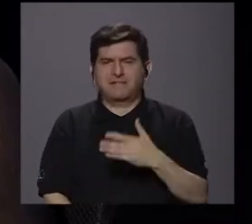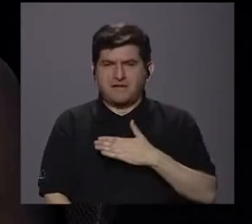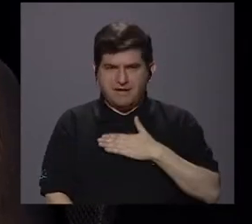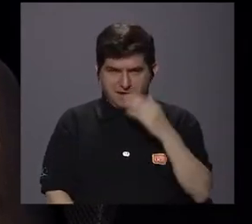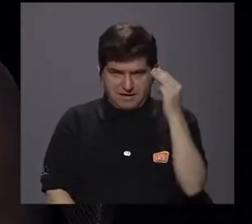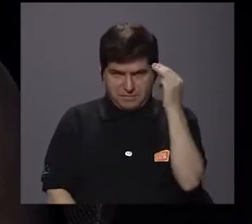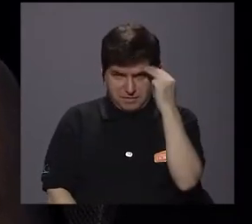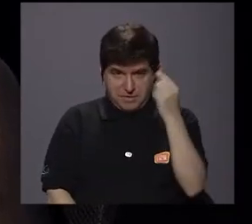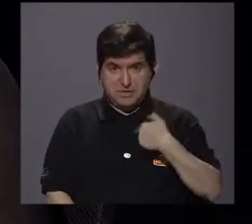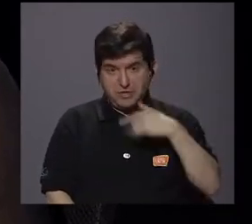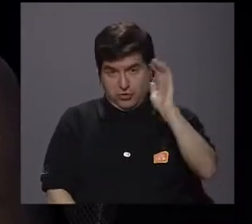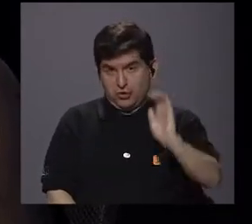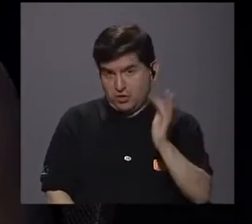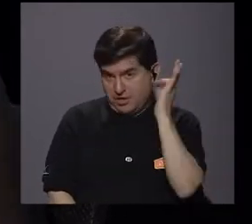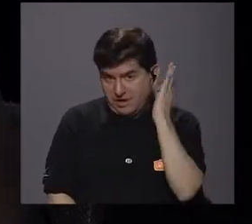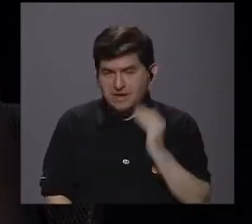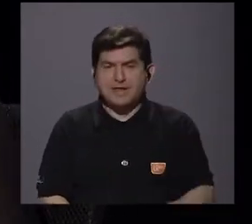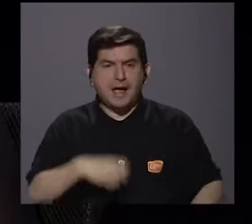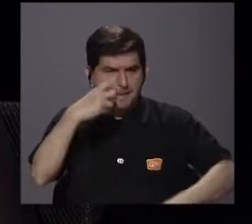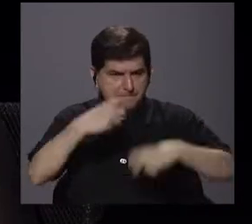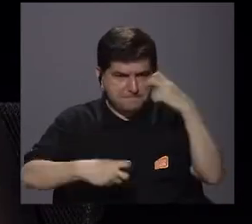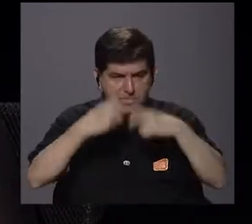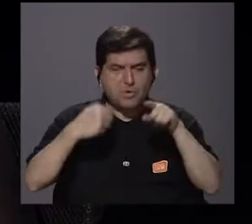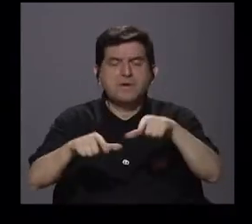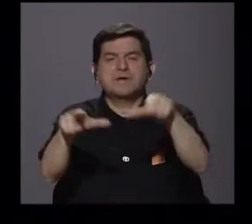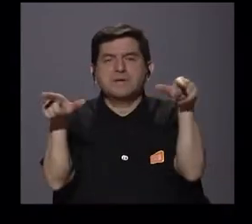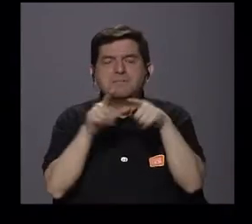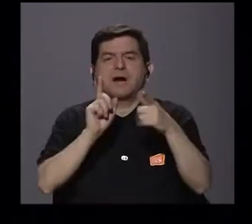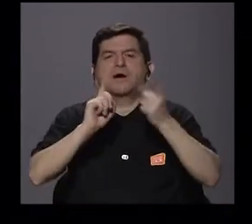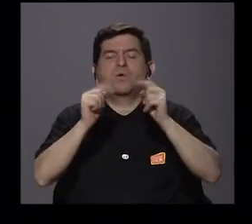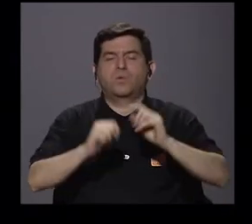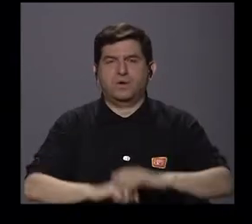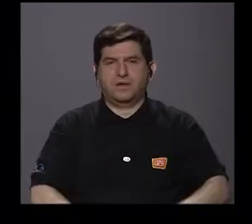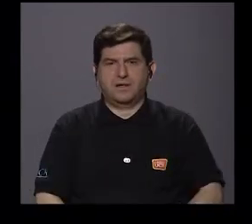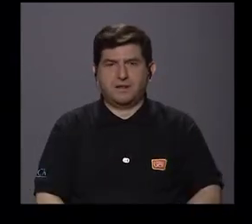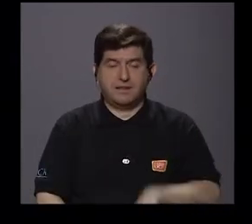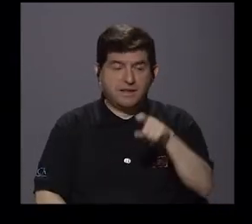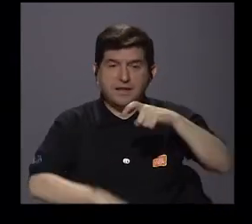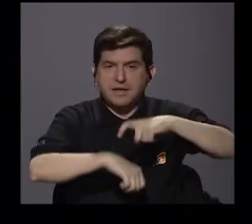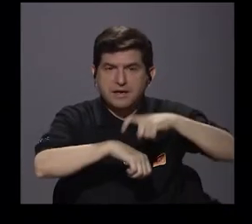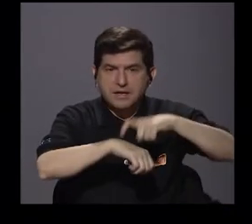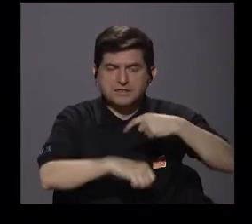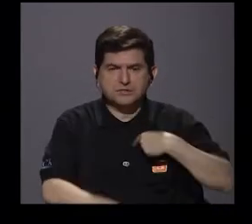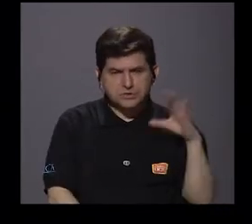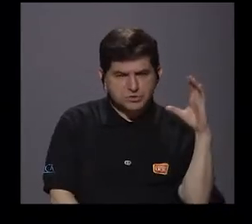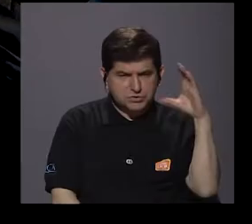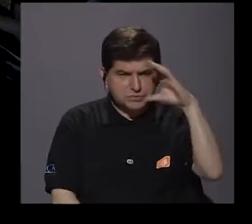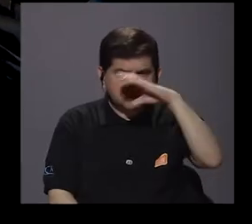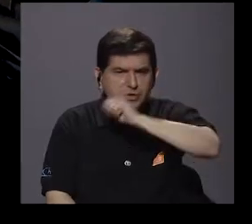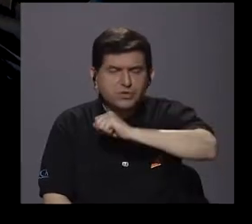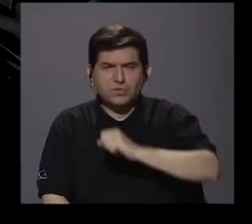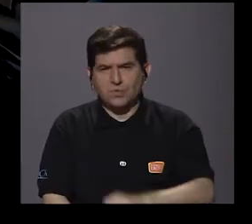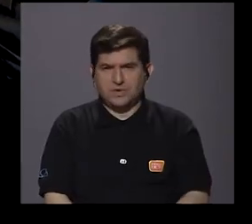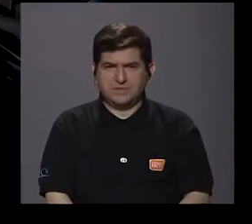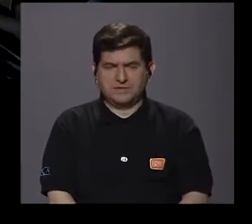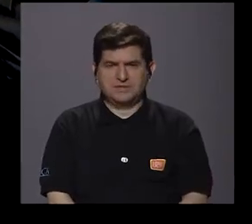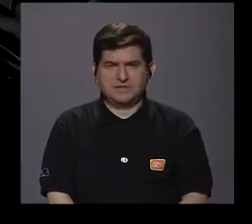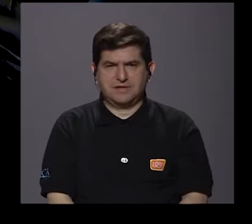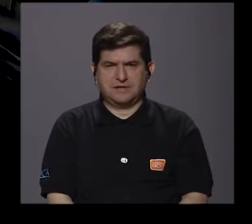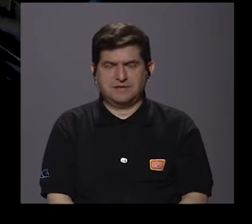mi mente de niña de cuál era el problema ahí. Y en ese momento que me doy cuenta que